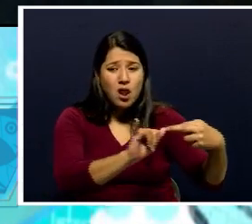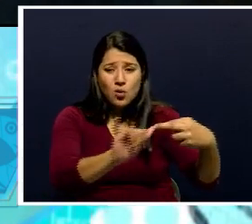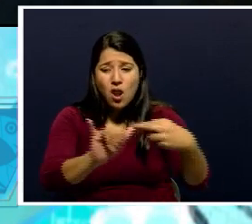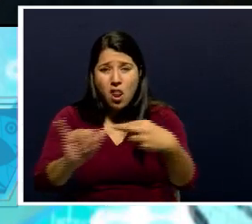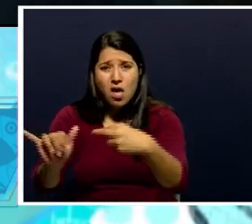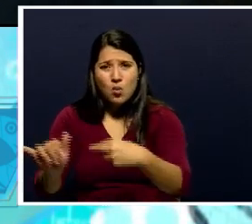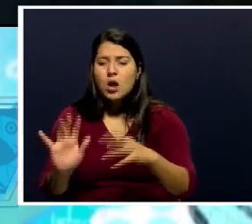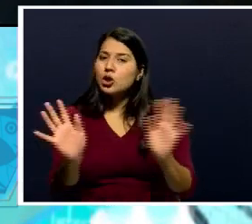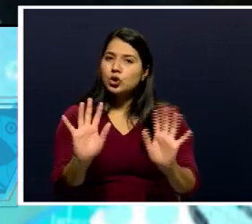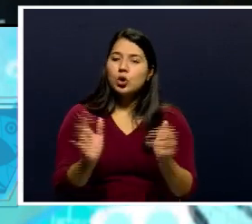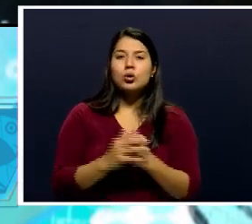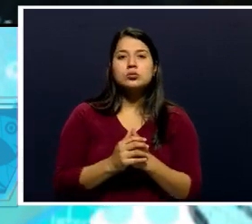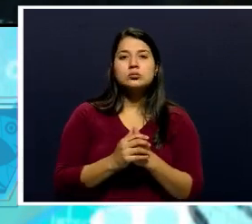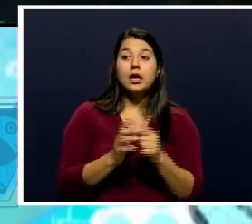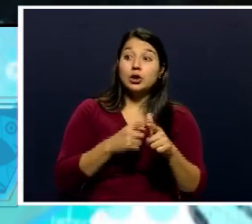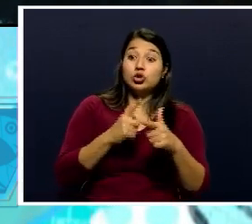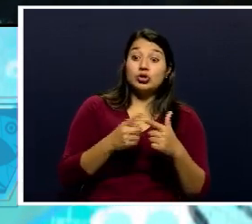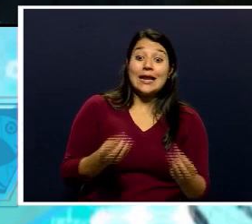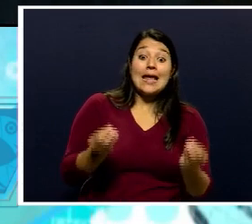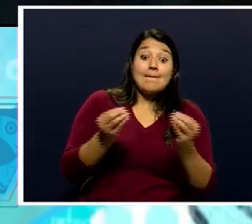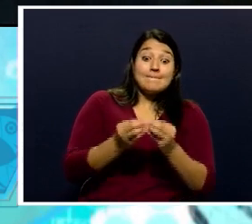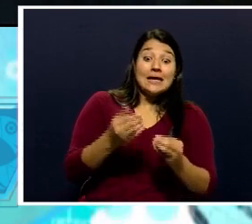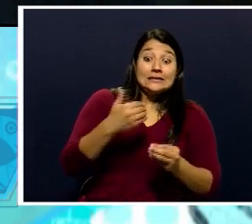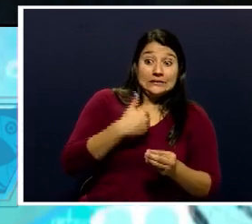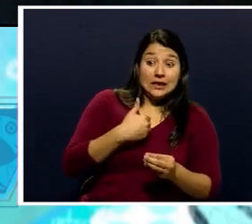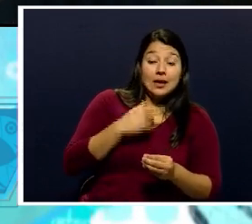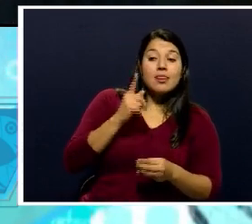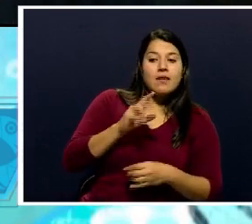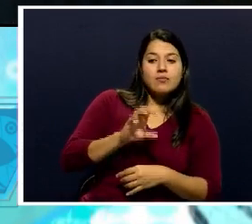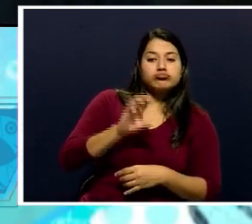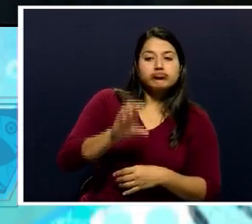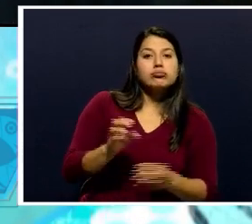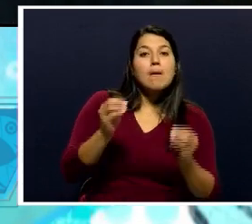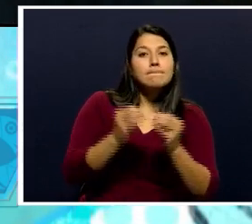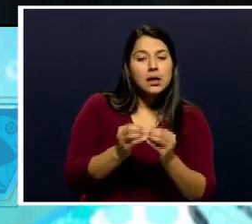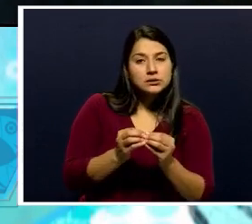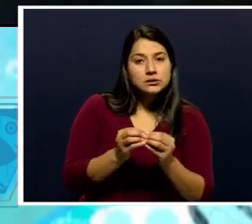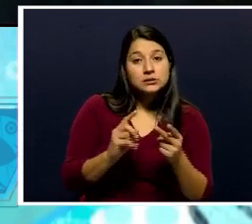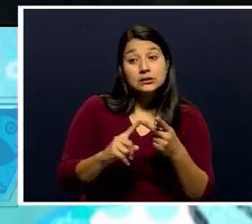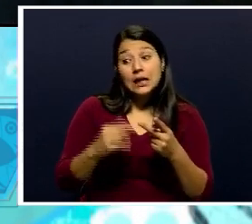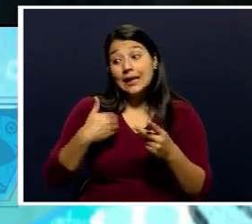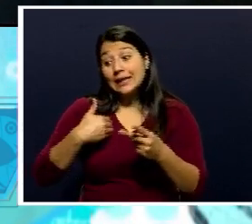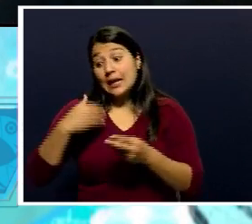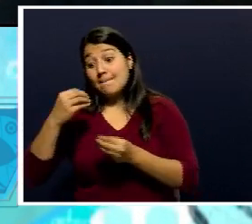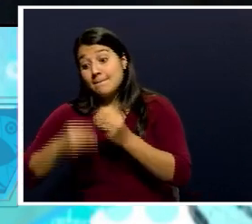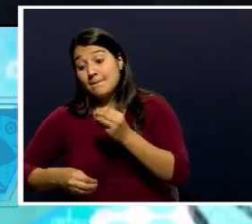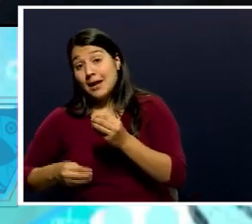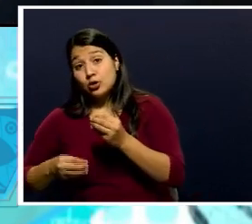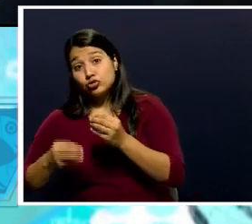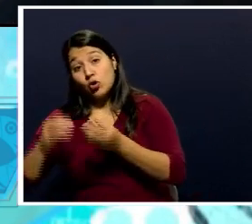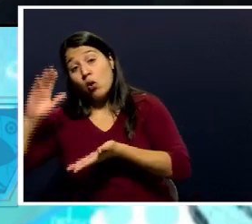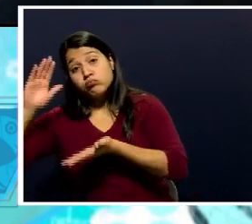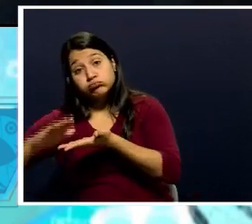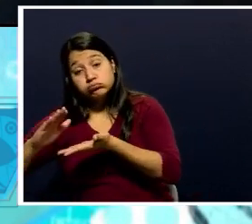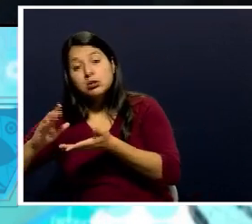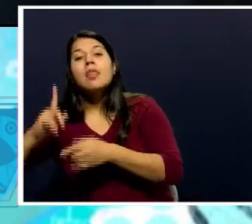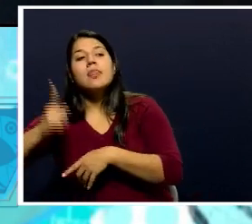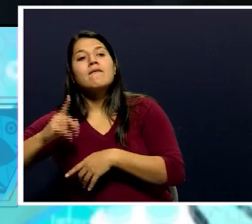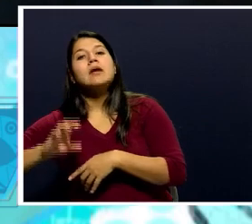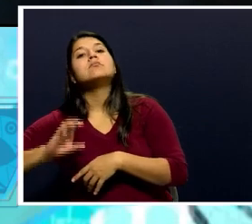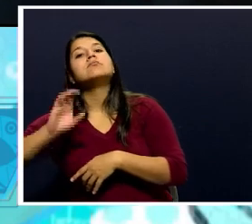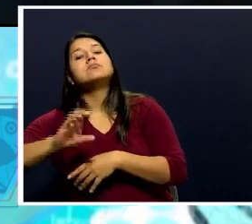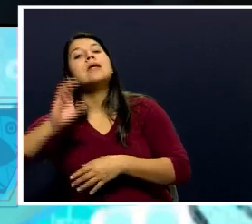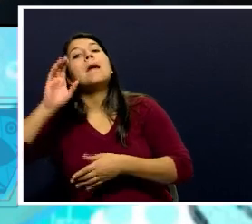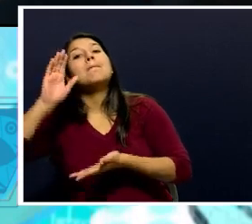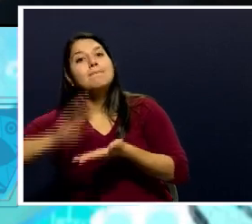tiene que aportar más, pues quien más tenga. Y tenemos que tener claro que Costa Rica es uno de los países más desiguales del mundo. Yo